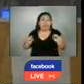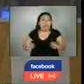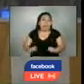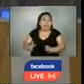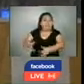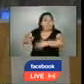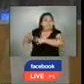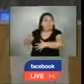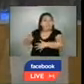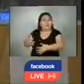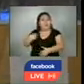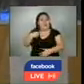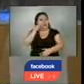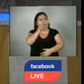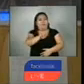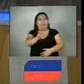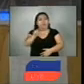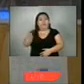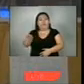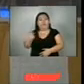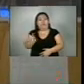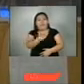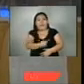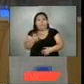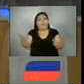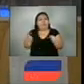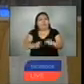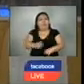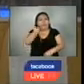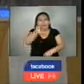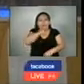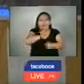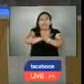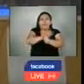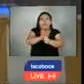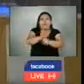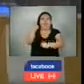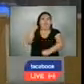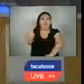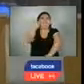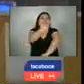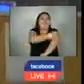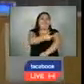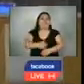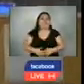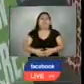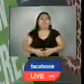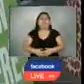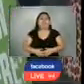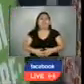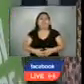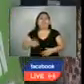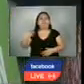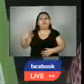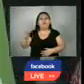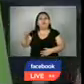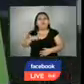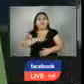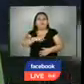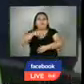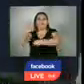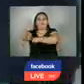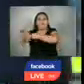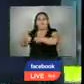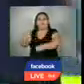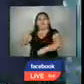aquí. Y lo que hemos notado es que la mayoría de las personas que vienen aquí con COVID son las que no están vacunadas. Ya los CDC dieron luz